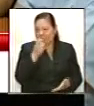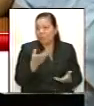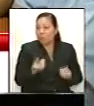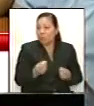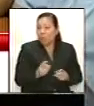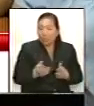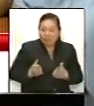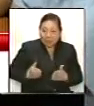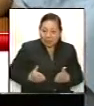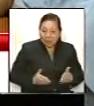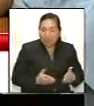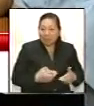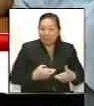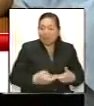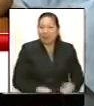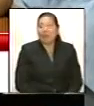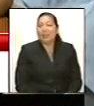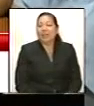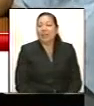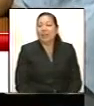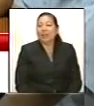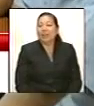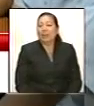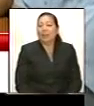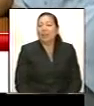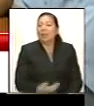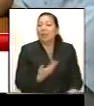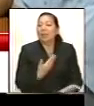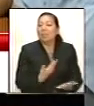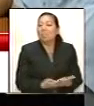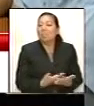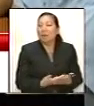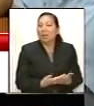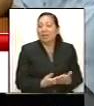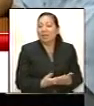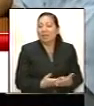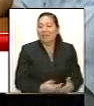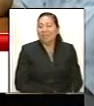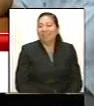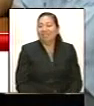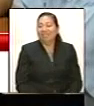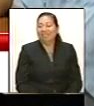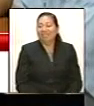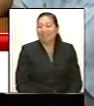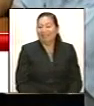¿Un camino? ¿Un protocolo? ¿Qué sirve de prueba? Y ahora sí me voy porque vino mi jefe.